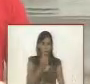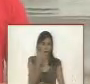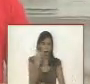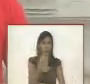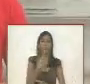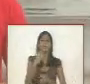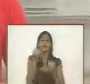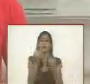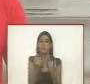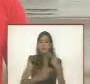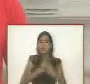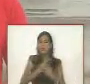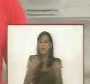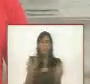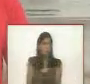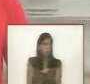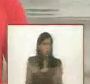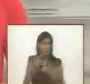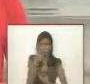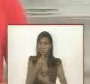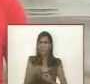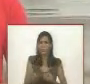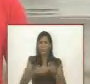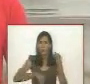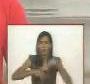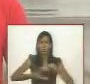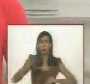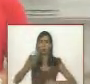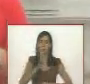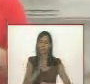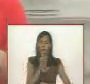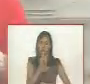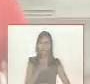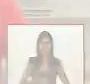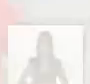cifra de producción de esta nación continúa en aumento. Boris Castellano, La Noticia.